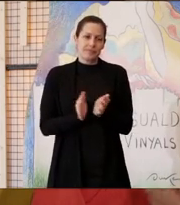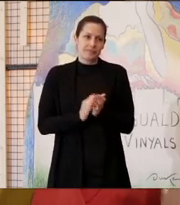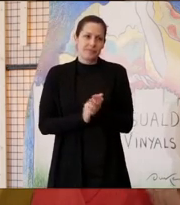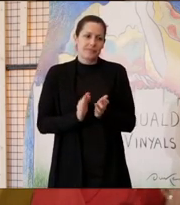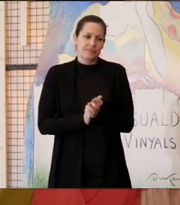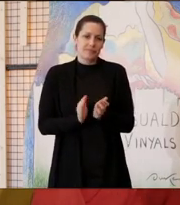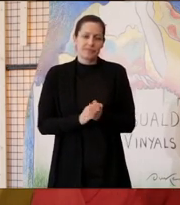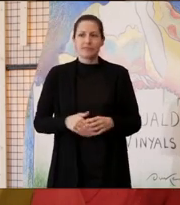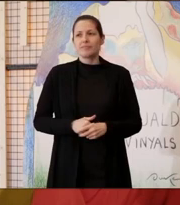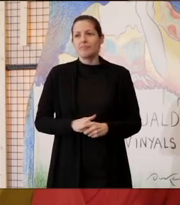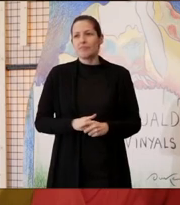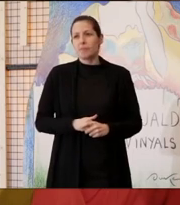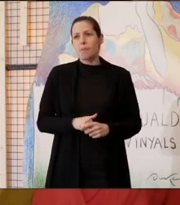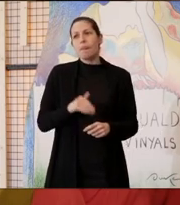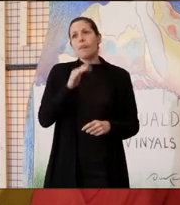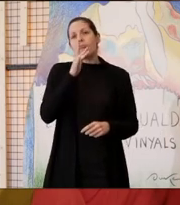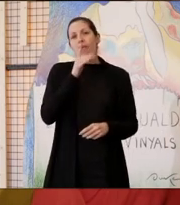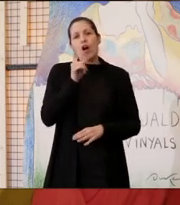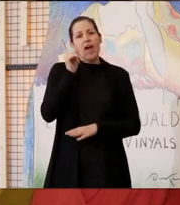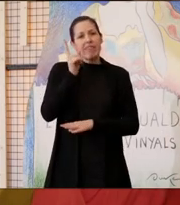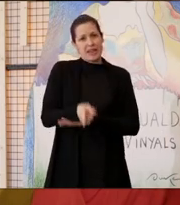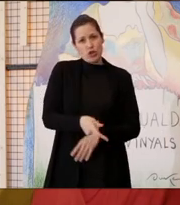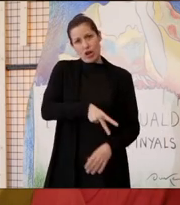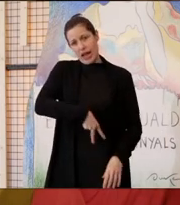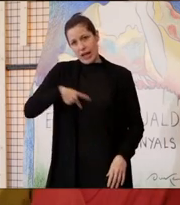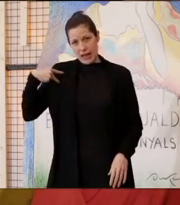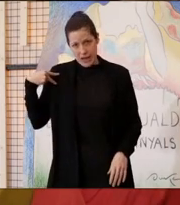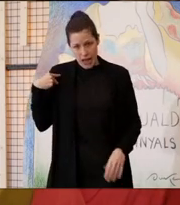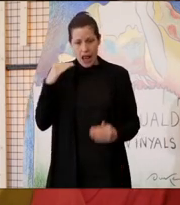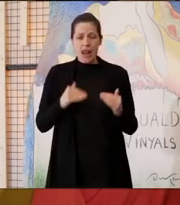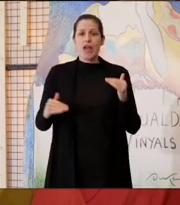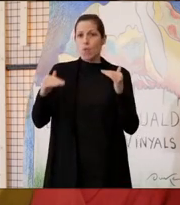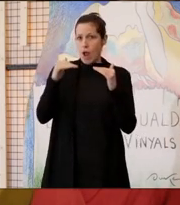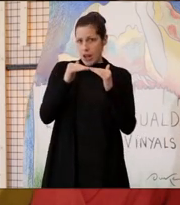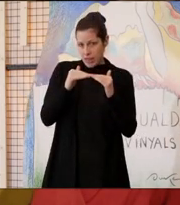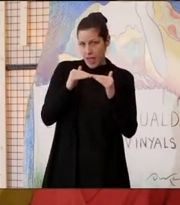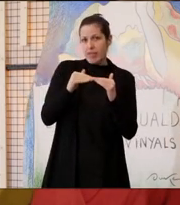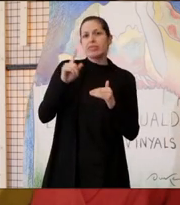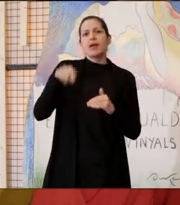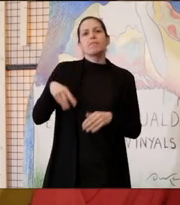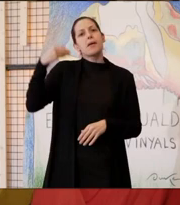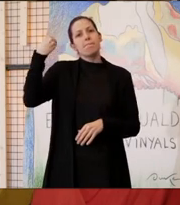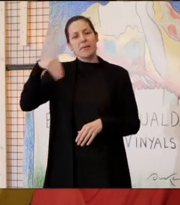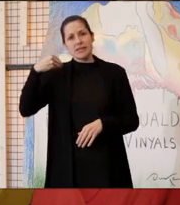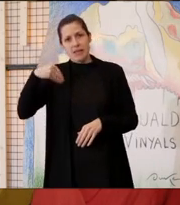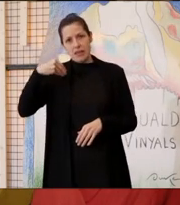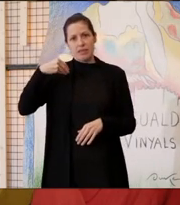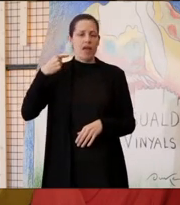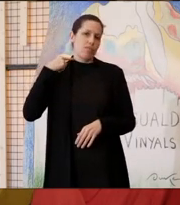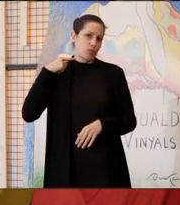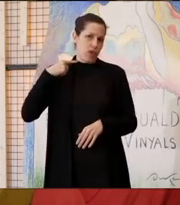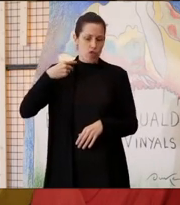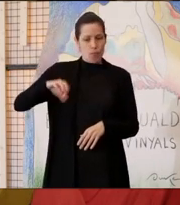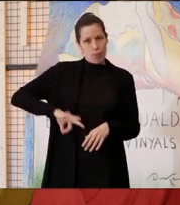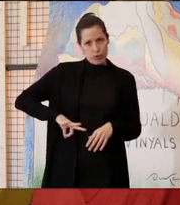bueno que estamos con la directora general de igualdad del gobierno del principado de Asturias y con la presidencia de la diputación de pontevedra dos mujeres que tienen poder